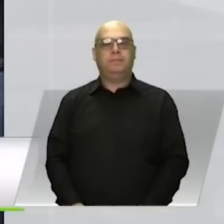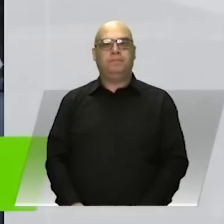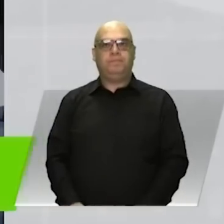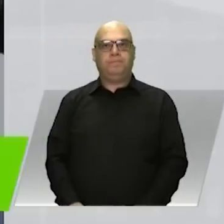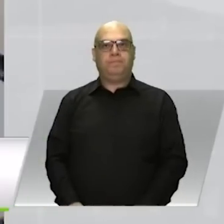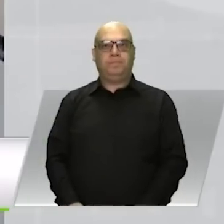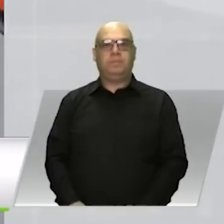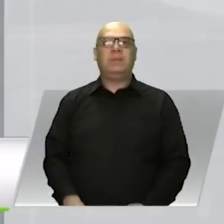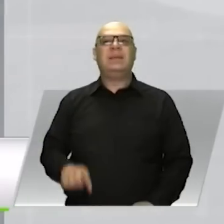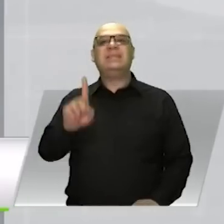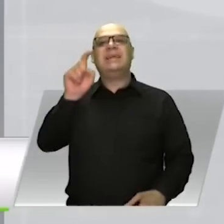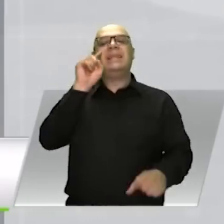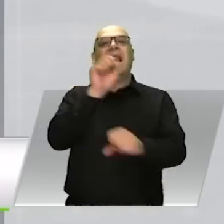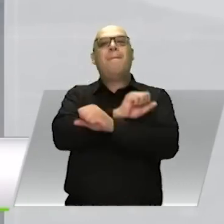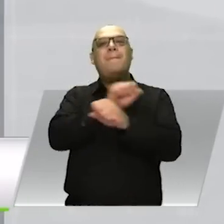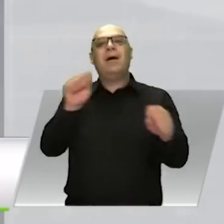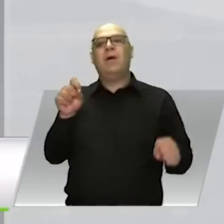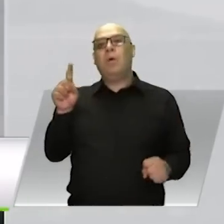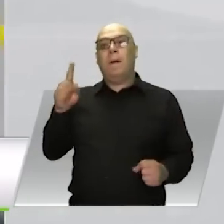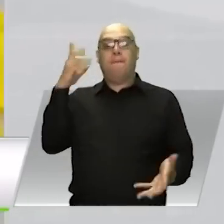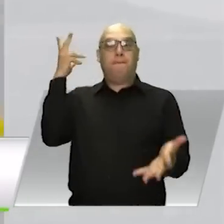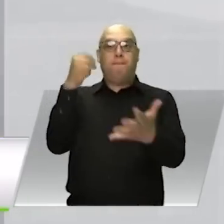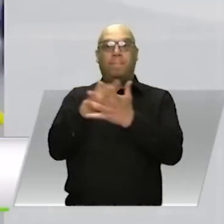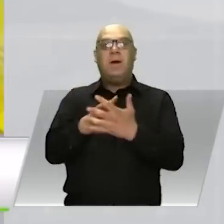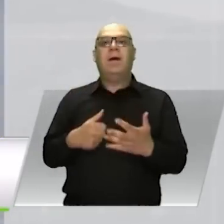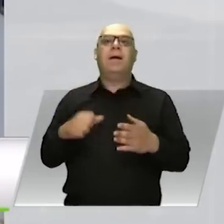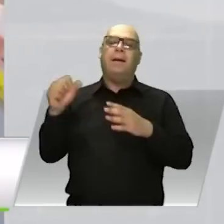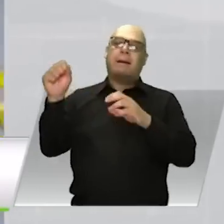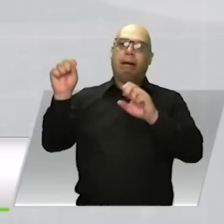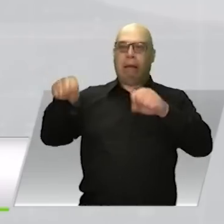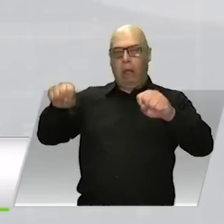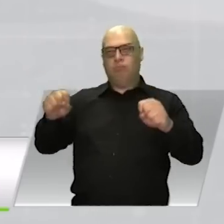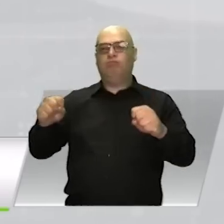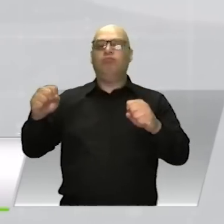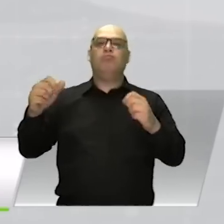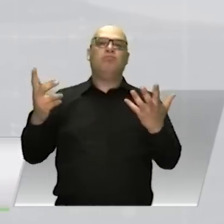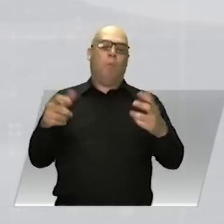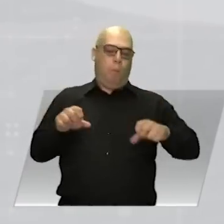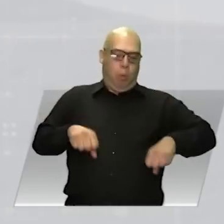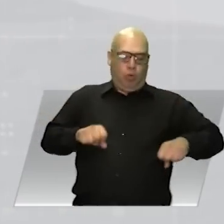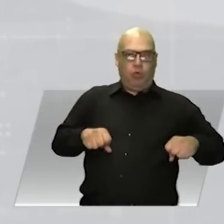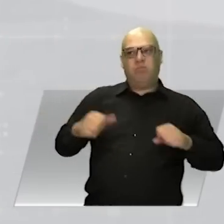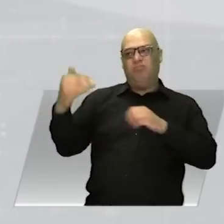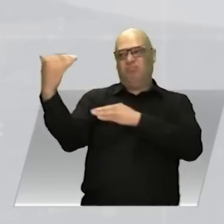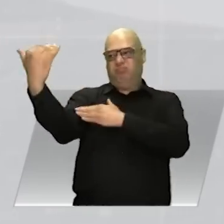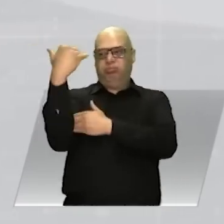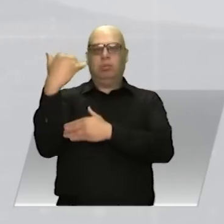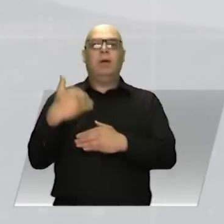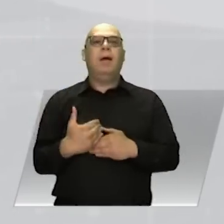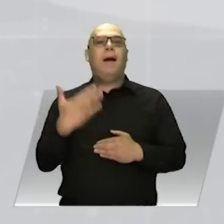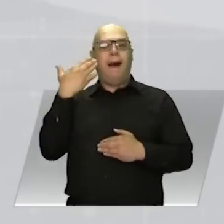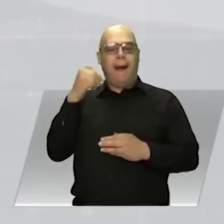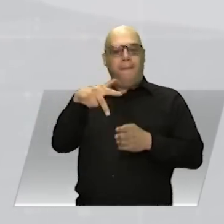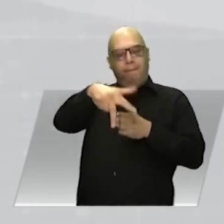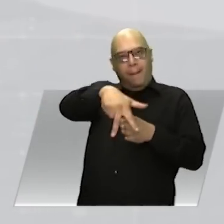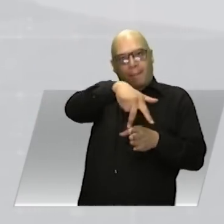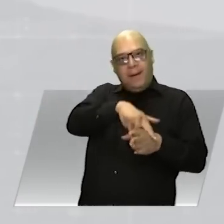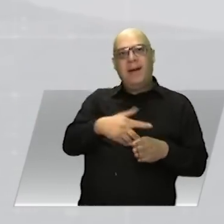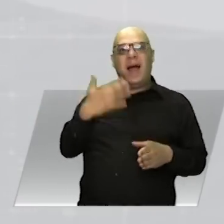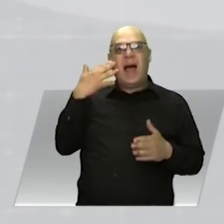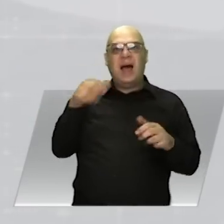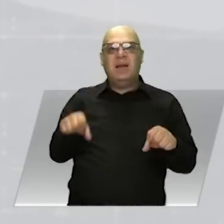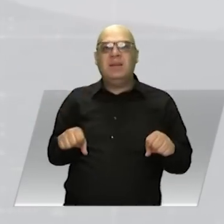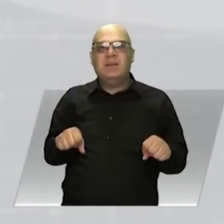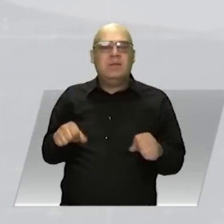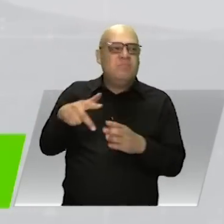Sobre las 6 de la mañana se registró un fuerte accidente entre una camioneta y una motocicleta en la que viajaban dos mujeres. La conductora y su